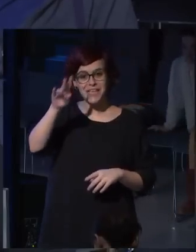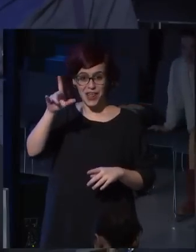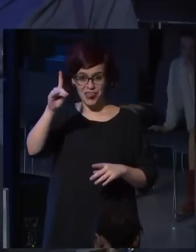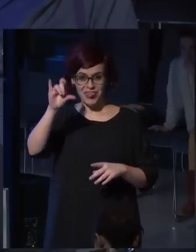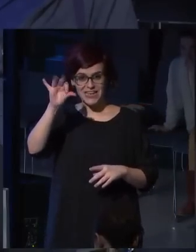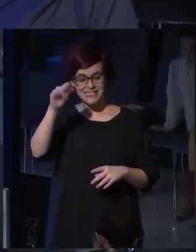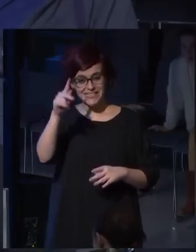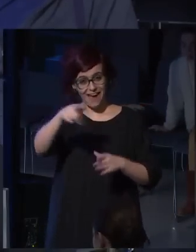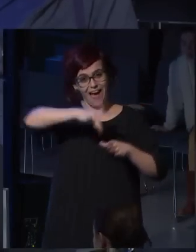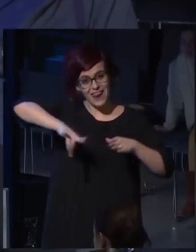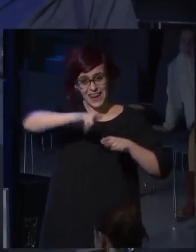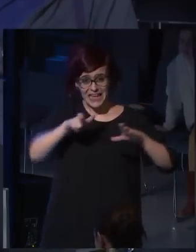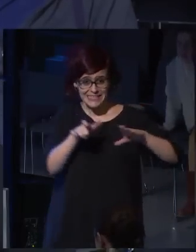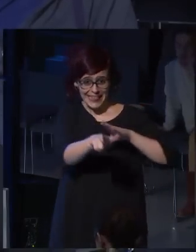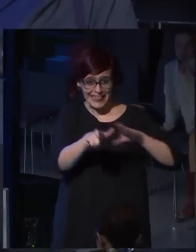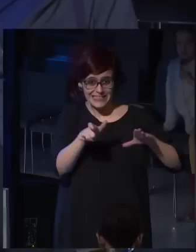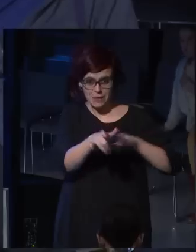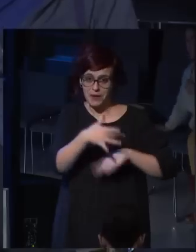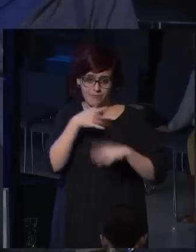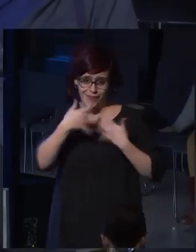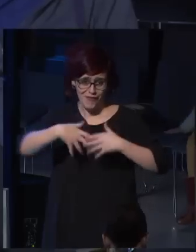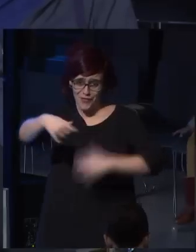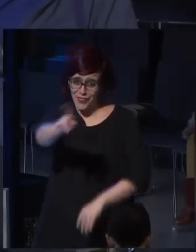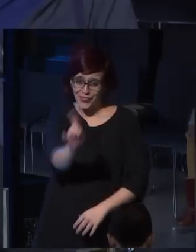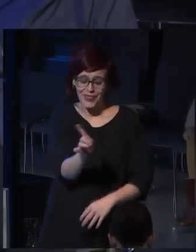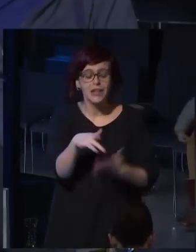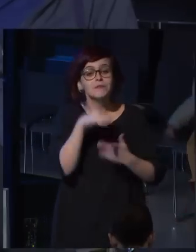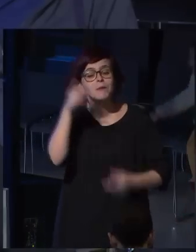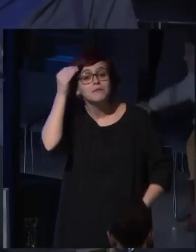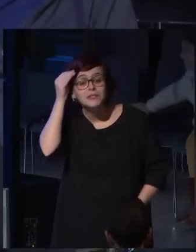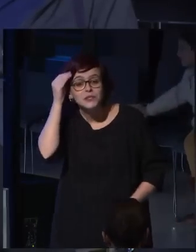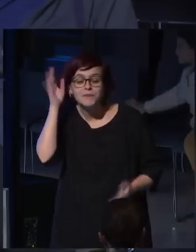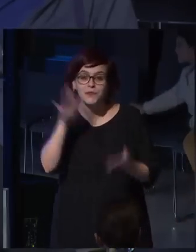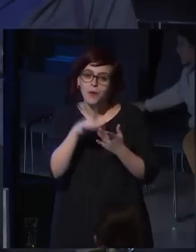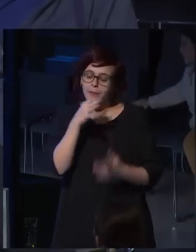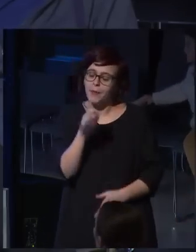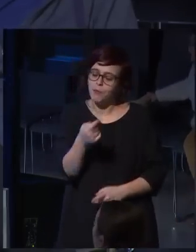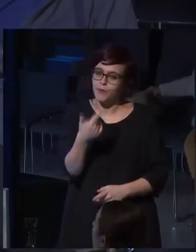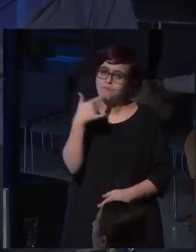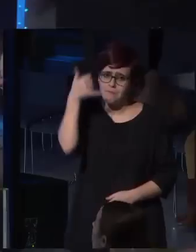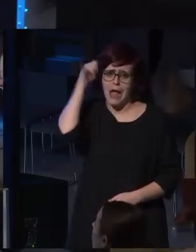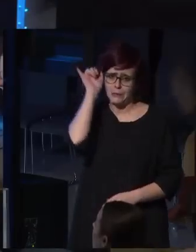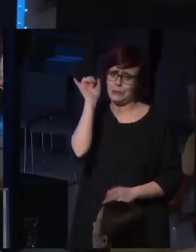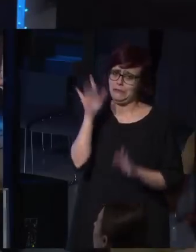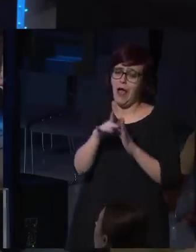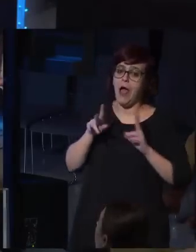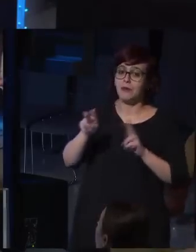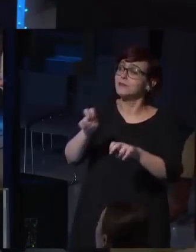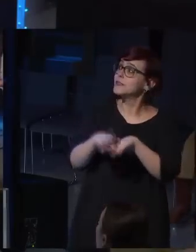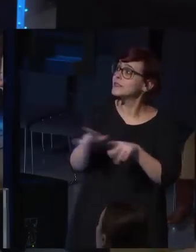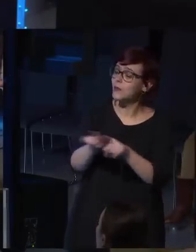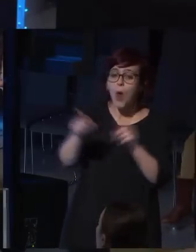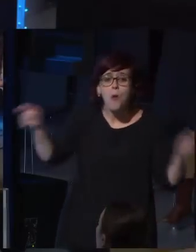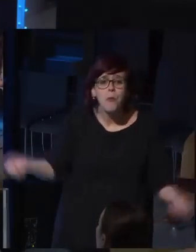Laserdisc, pero parece como que la cosa no terminó de salir. Igual la cosa desde el principio estaba un poco gafada. Yo creo que tenemos esta publicidad que